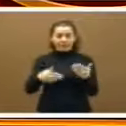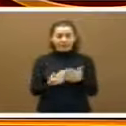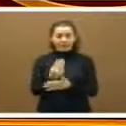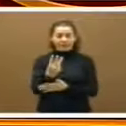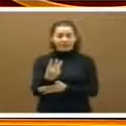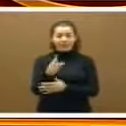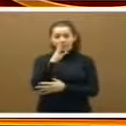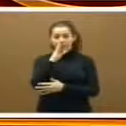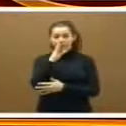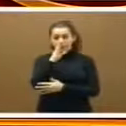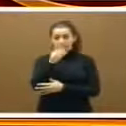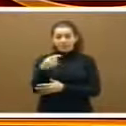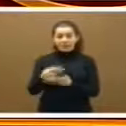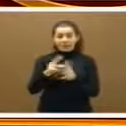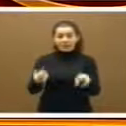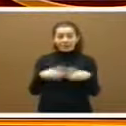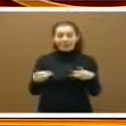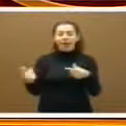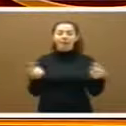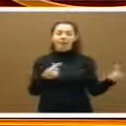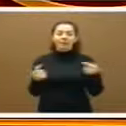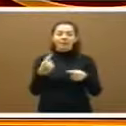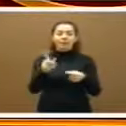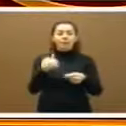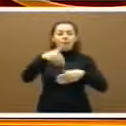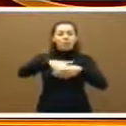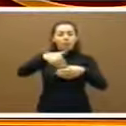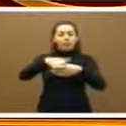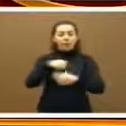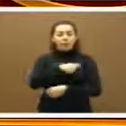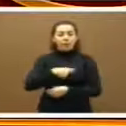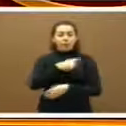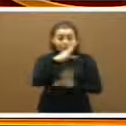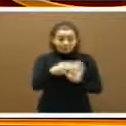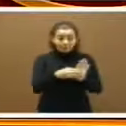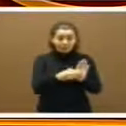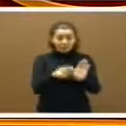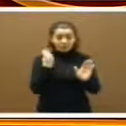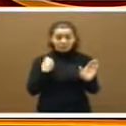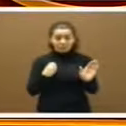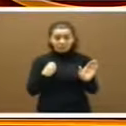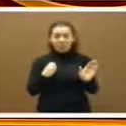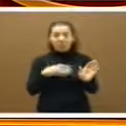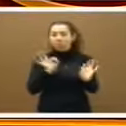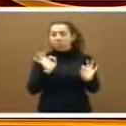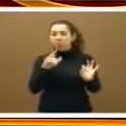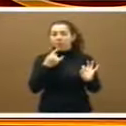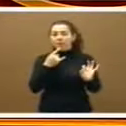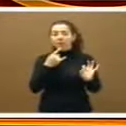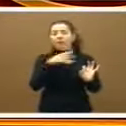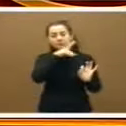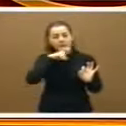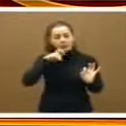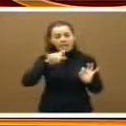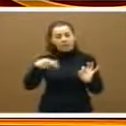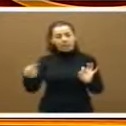de las enmiendas que, habiendo sido debatidas y votadas en la comisión, no se incorporaron al dictamen y fueron reservadas sin boche para su debate en pleno